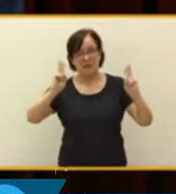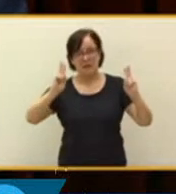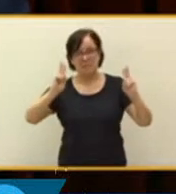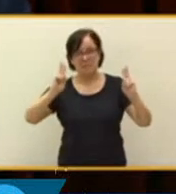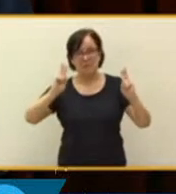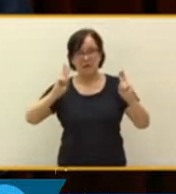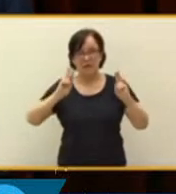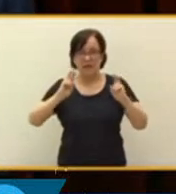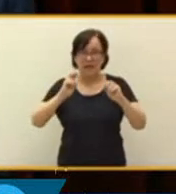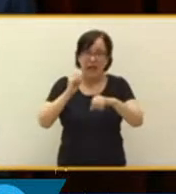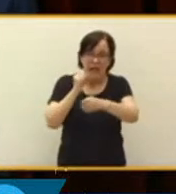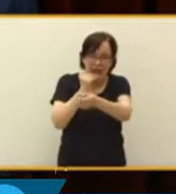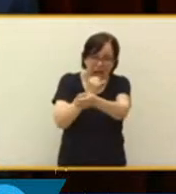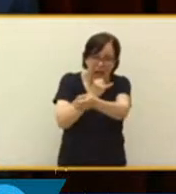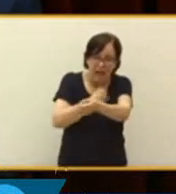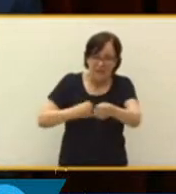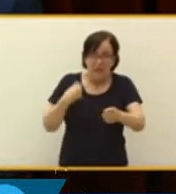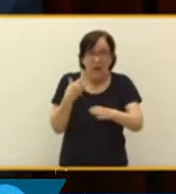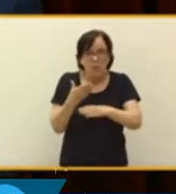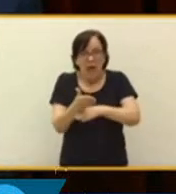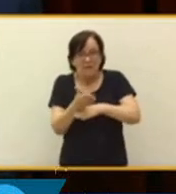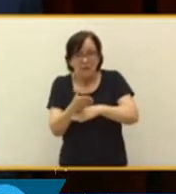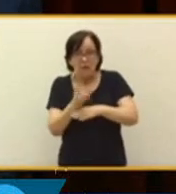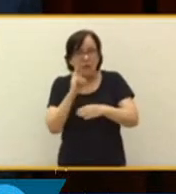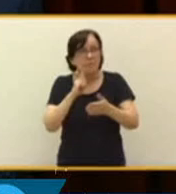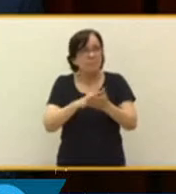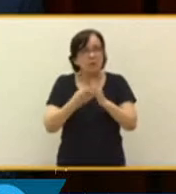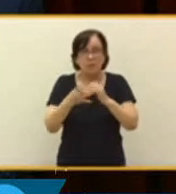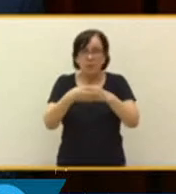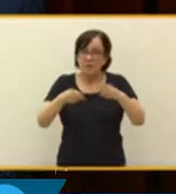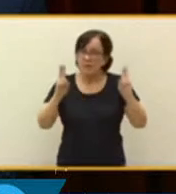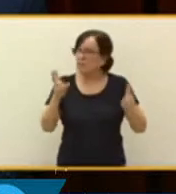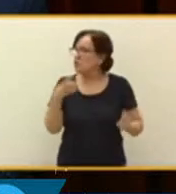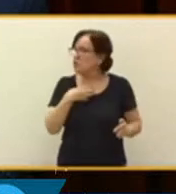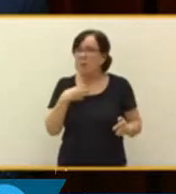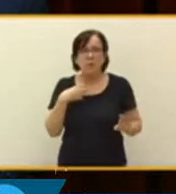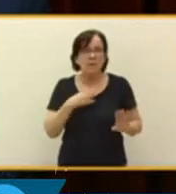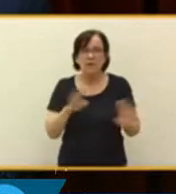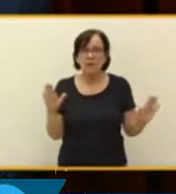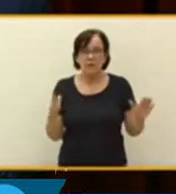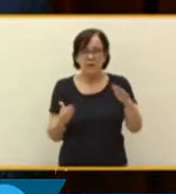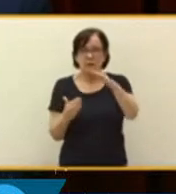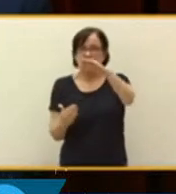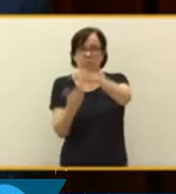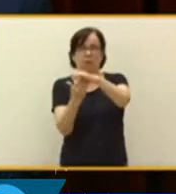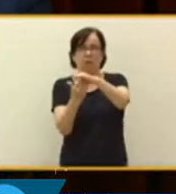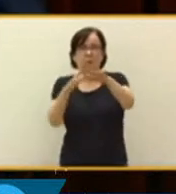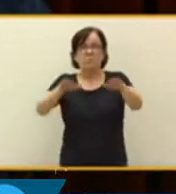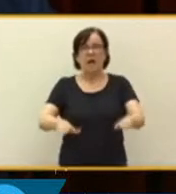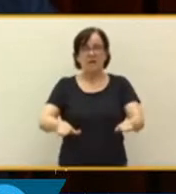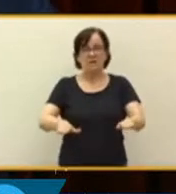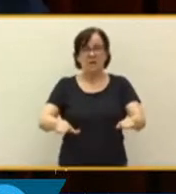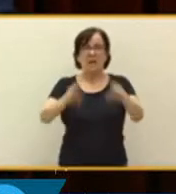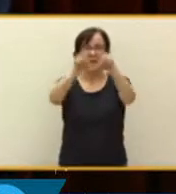De Viviana, de Viviana Aido y de María Antonia Trujillo. Sabemos que estarán colocadas en algún